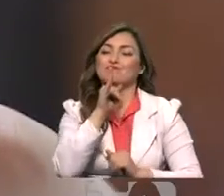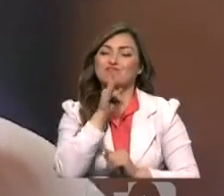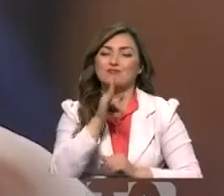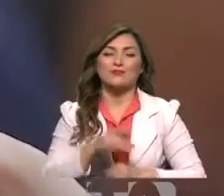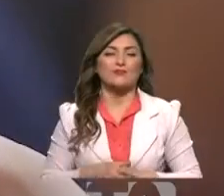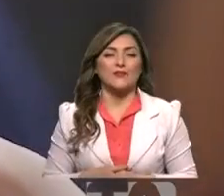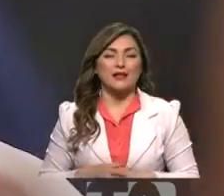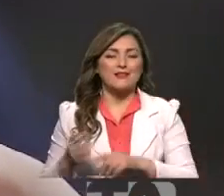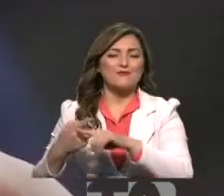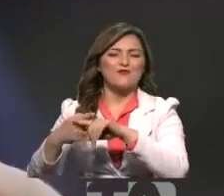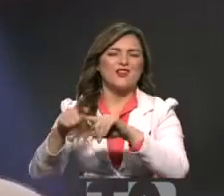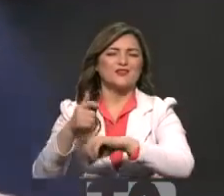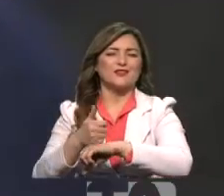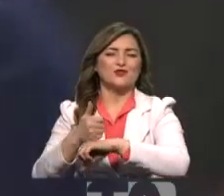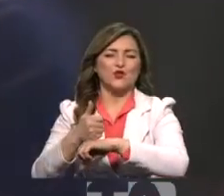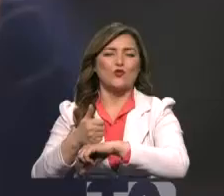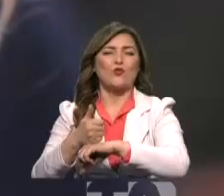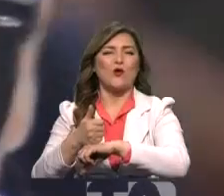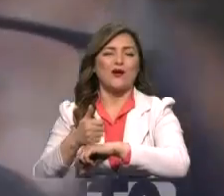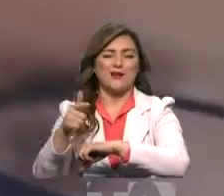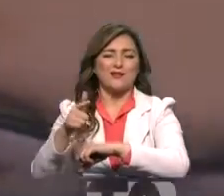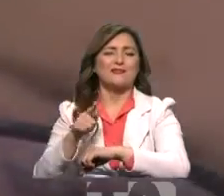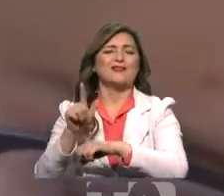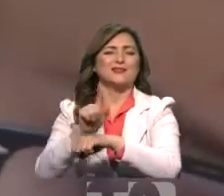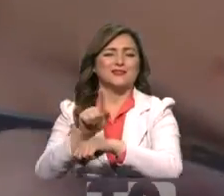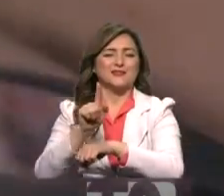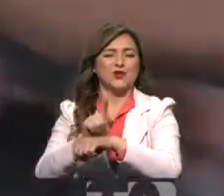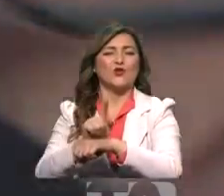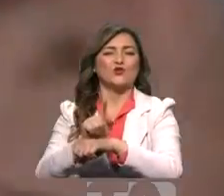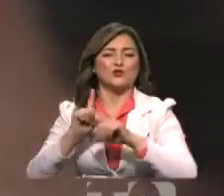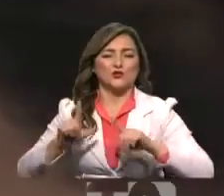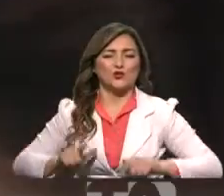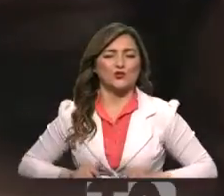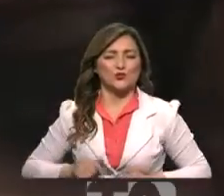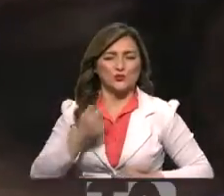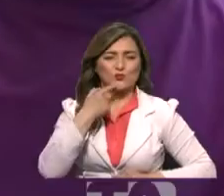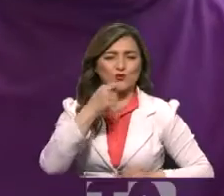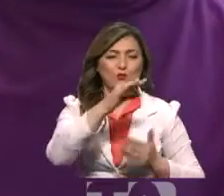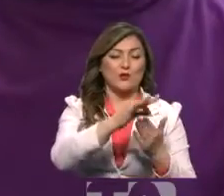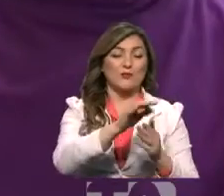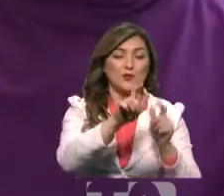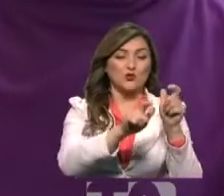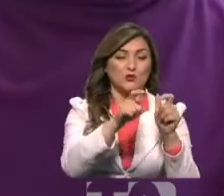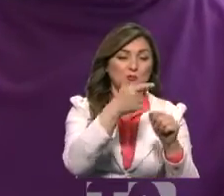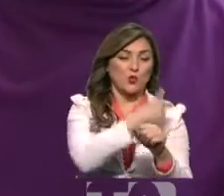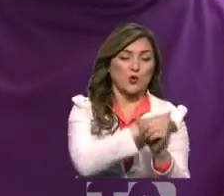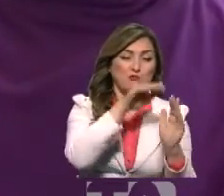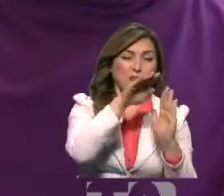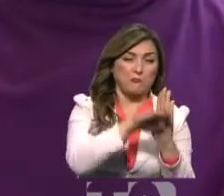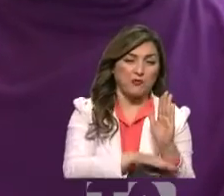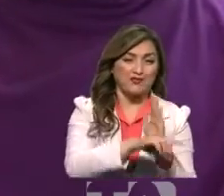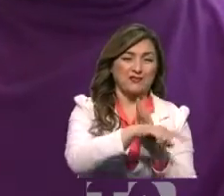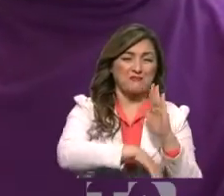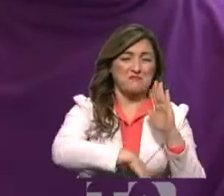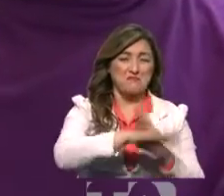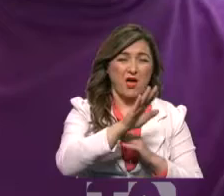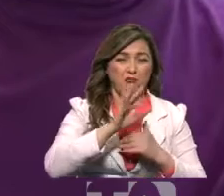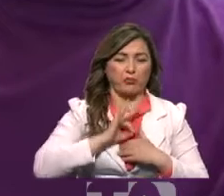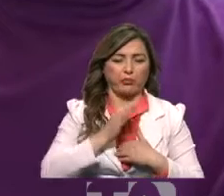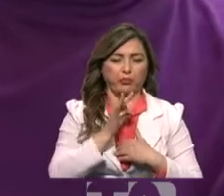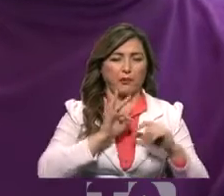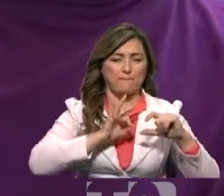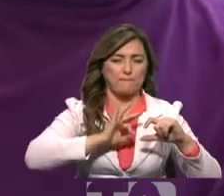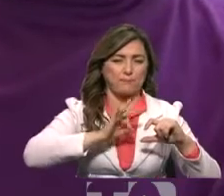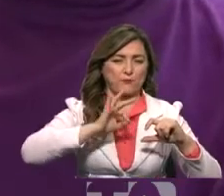los CDCs, establecen que en las zonas de baja tasa de vacunación es donde más casos nuevos existen.